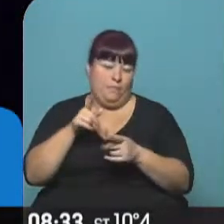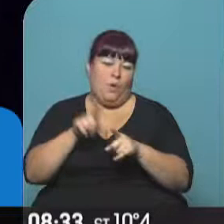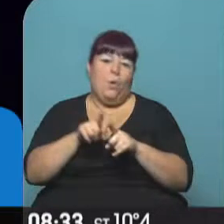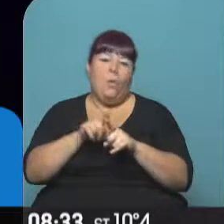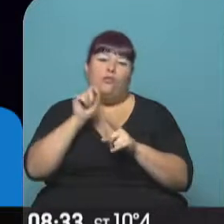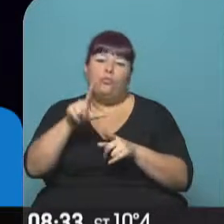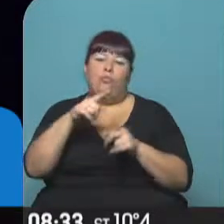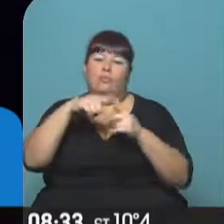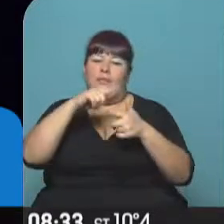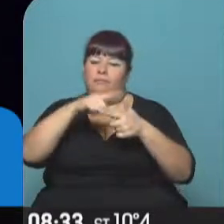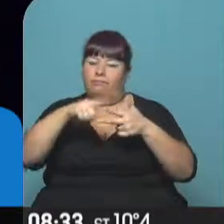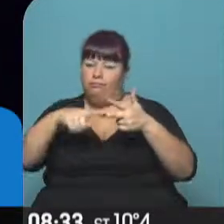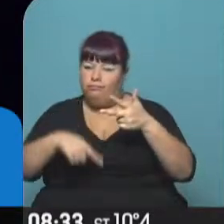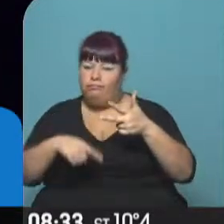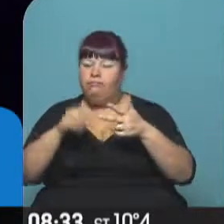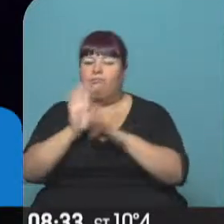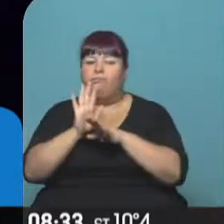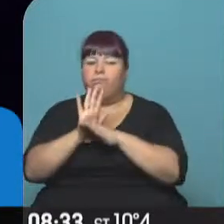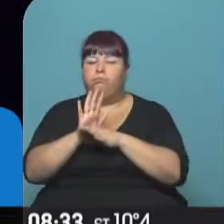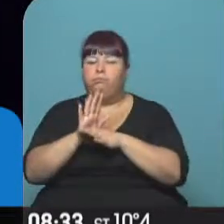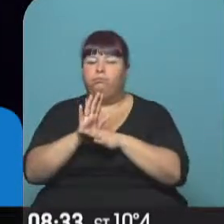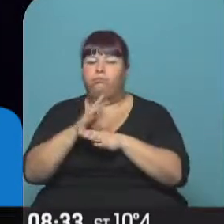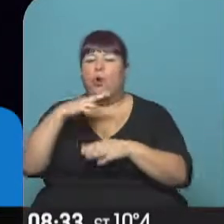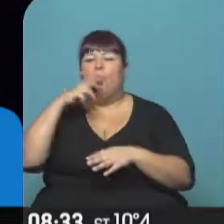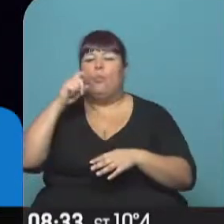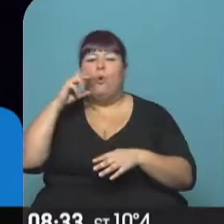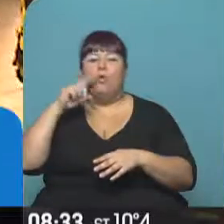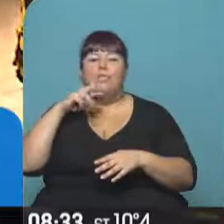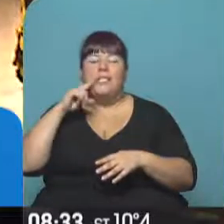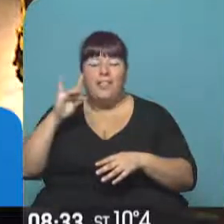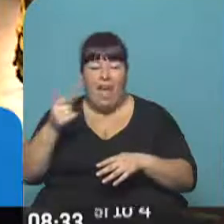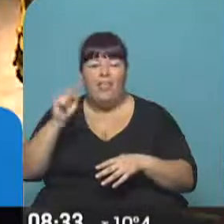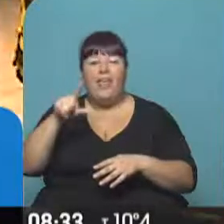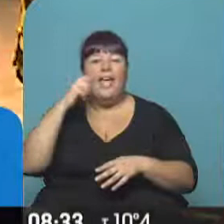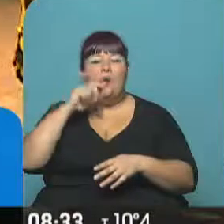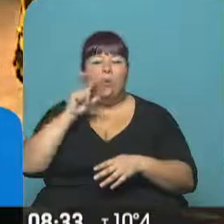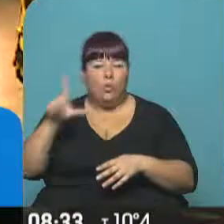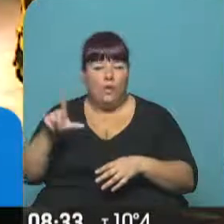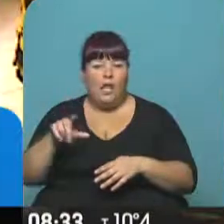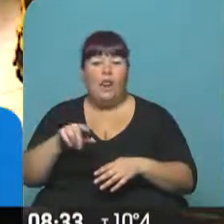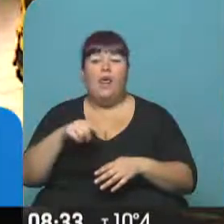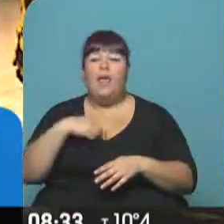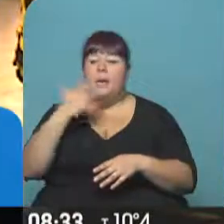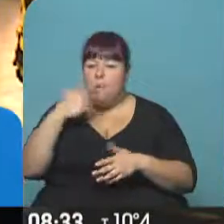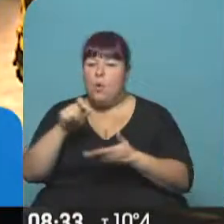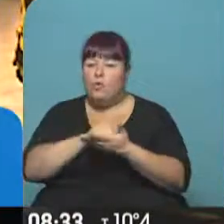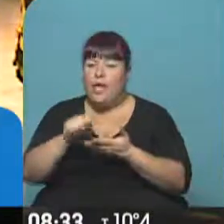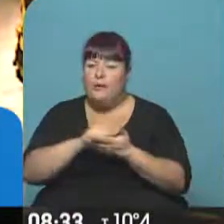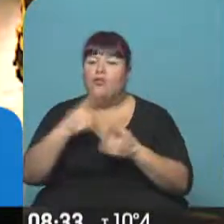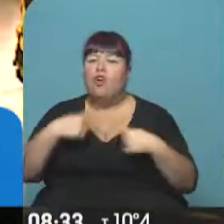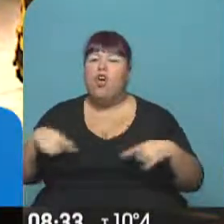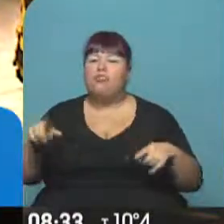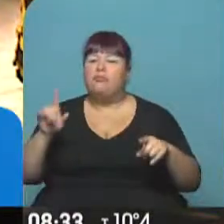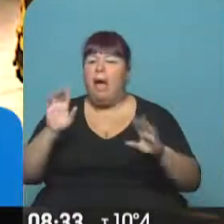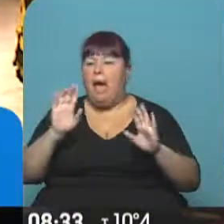parte de una trilogía que se llama La voluptuosidad de lo inútil. Y me gusta escribir sobre cosas que